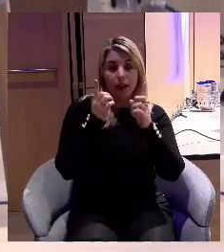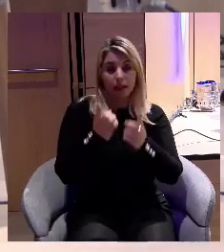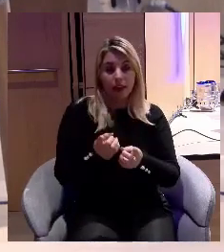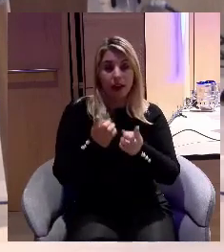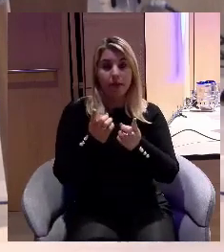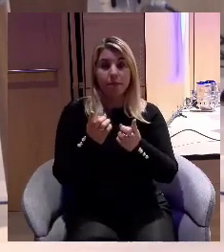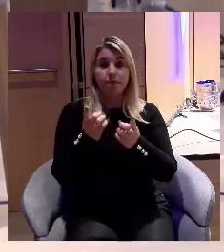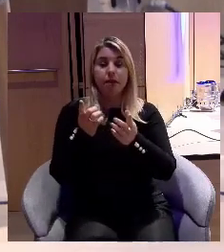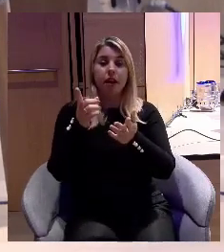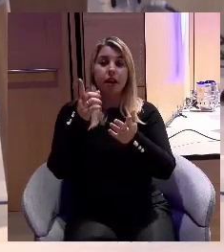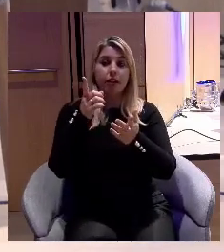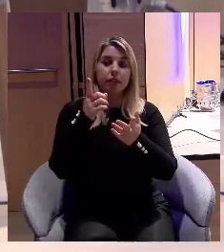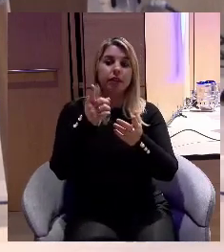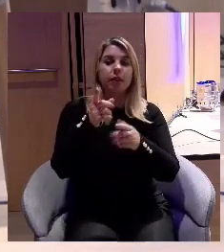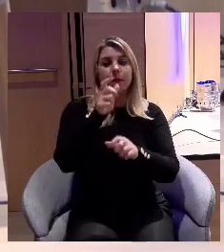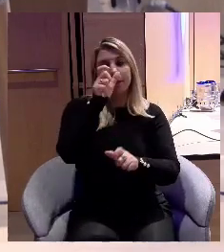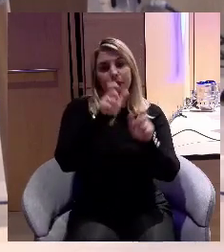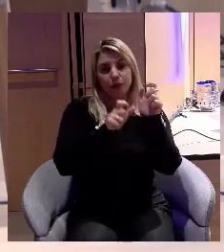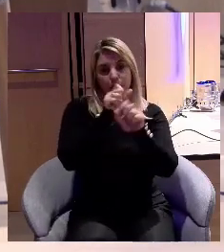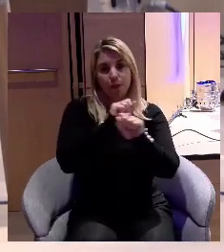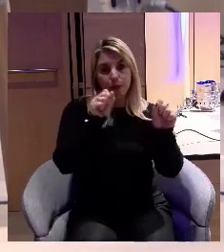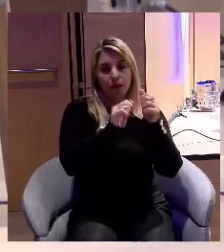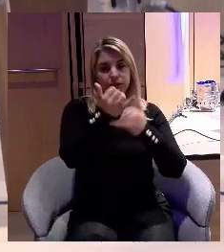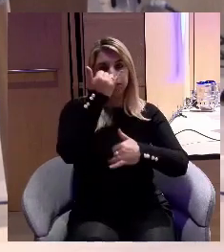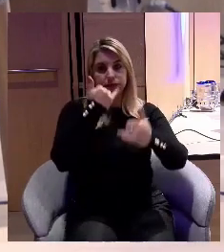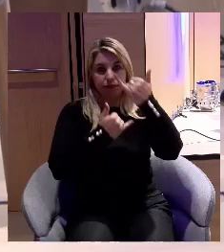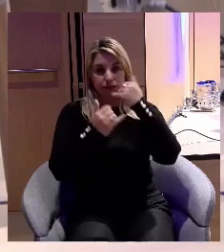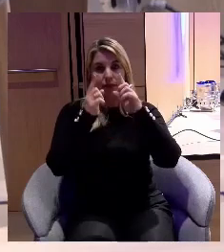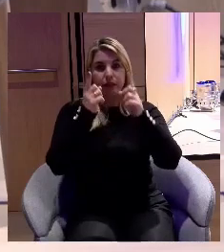de recolectores como de usuarios